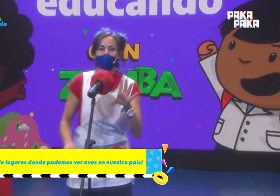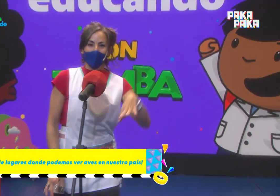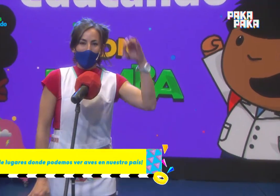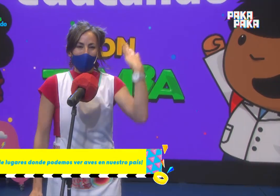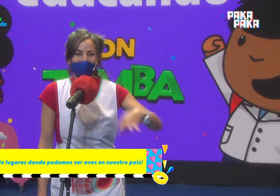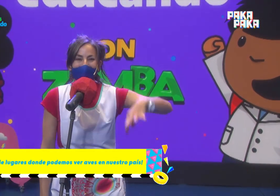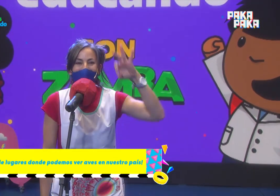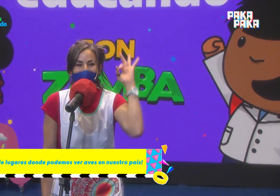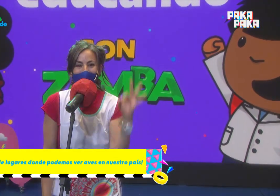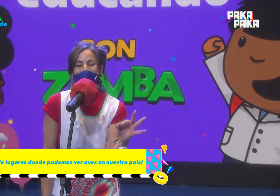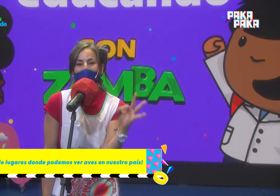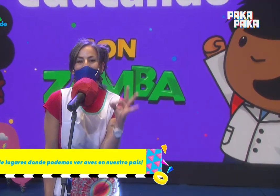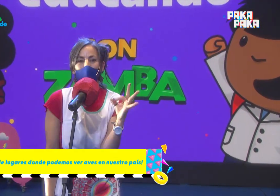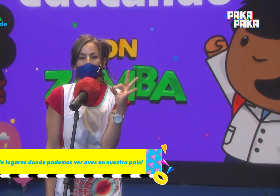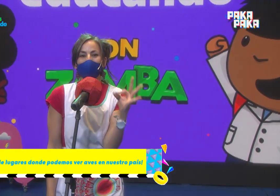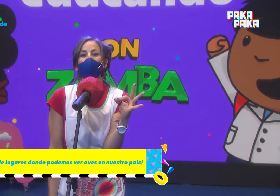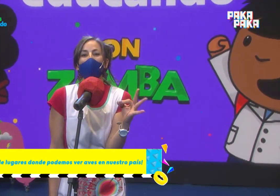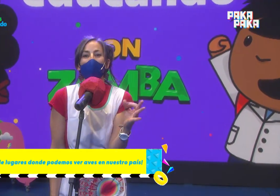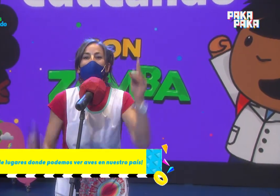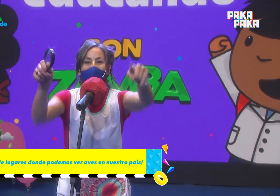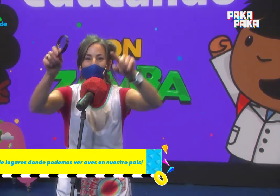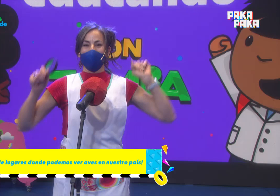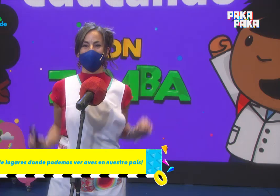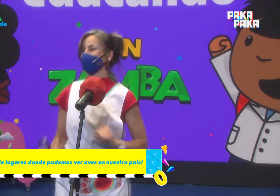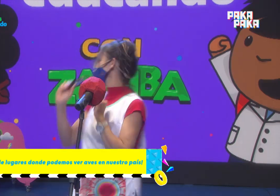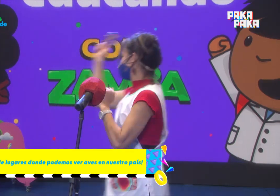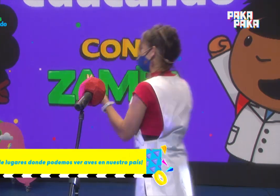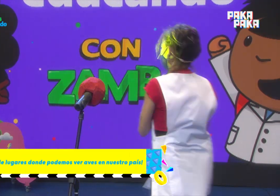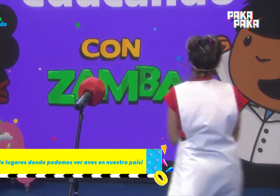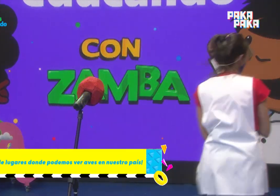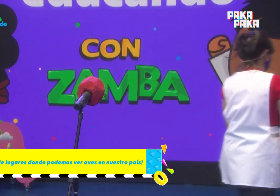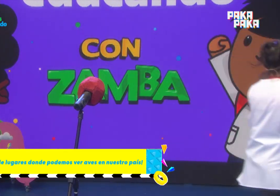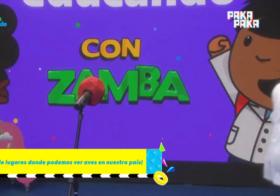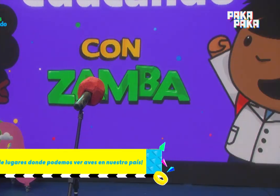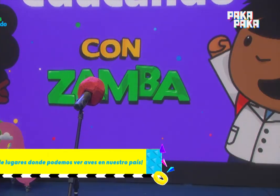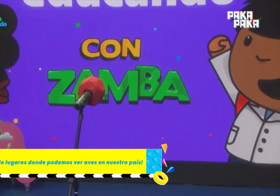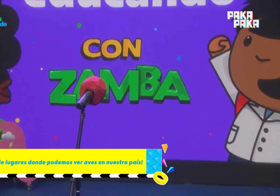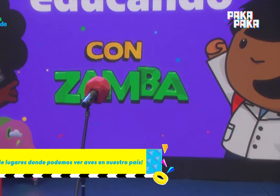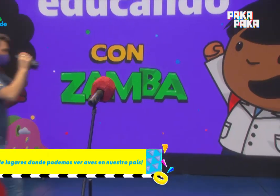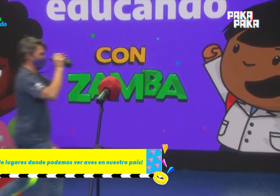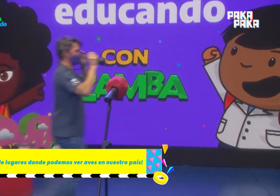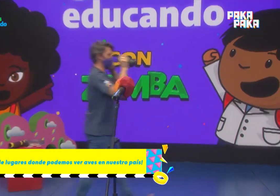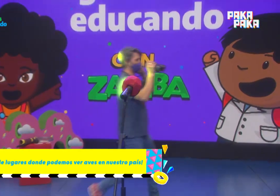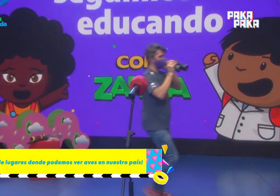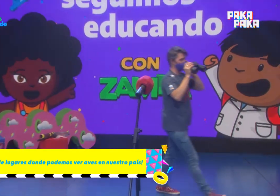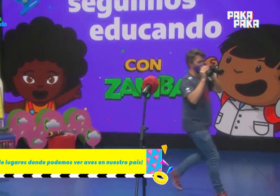Ya sé. ¿Cuál? Parque Nacional Iguazú en Misiones. Muy bueno, qué bueno. Ay, ¿Qué más, Pablo? No,